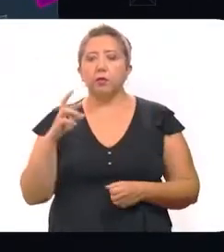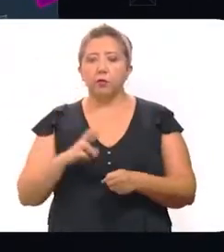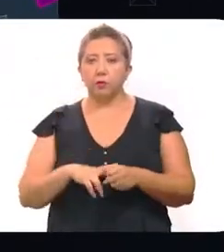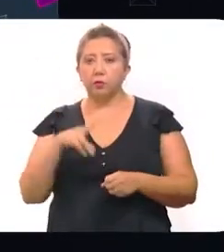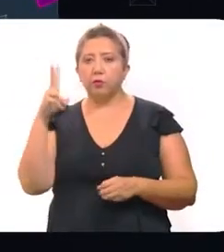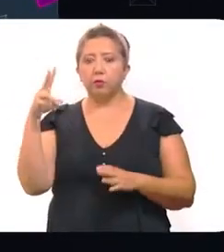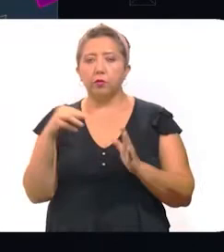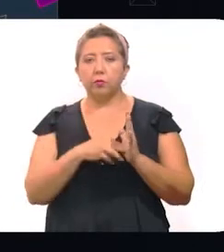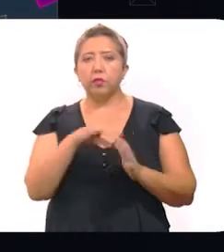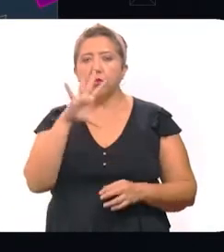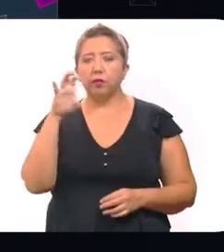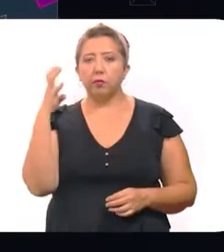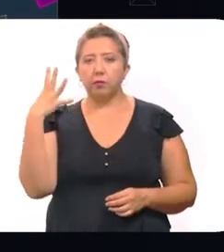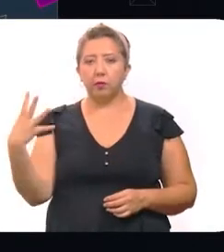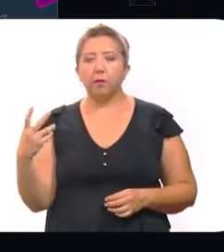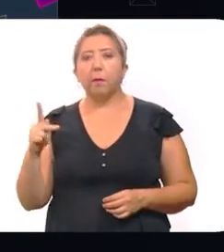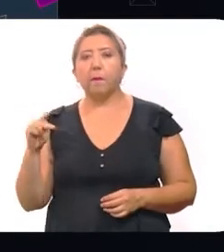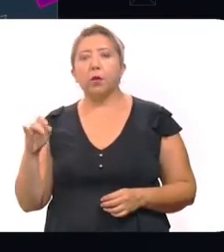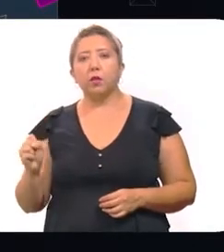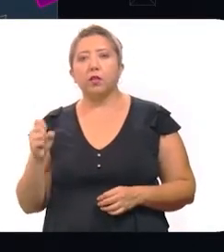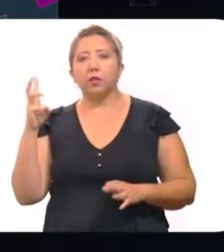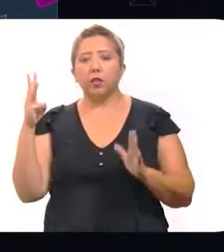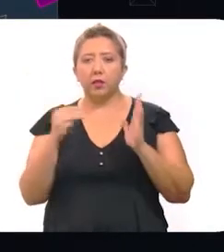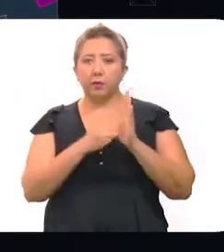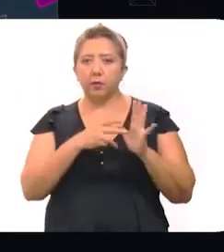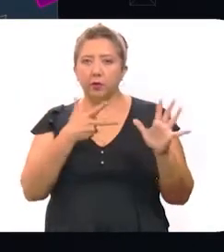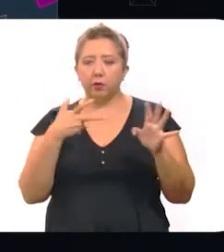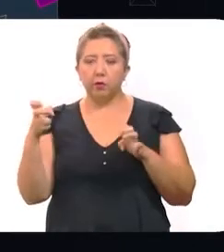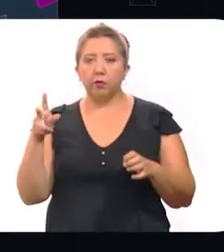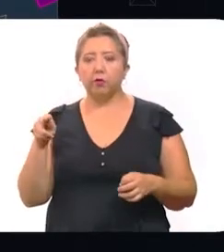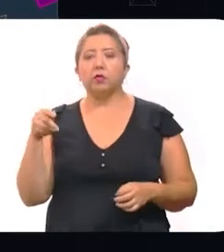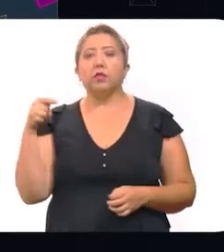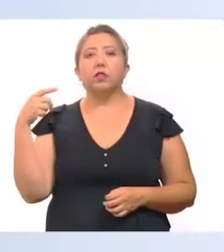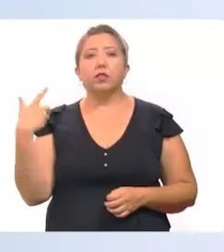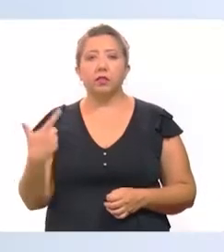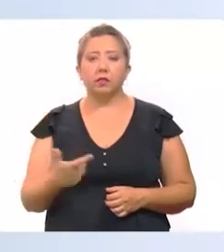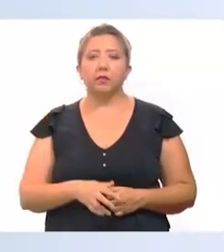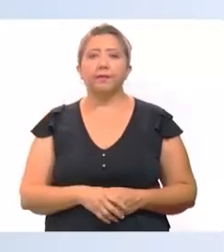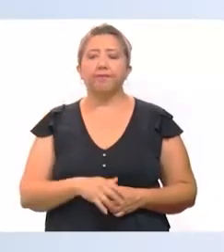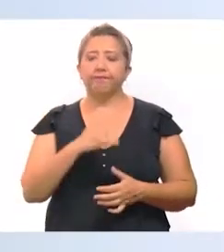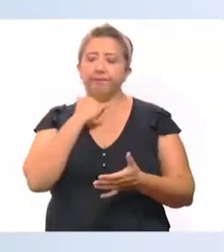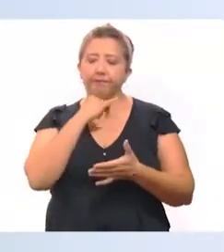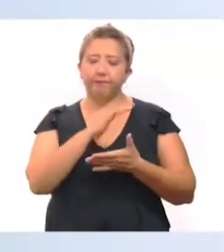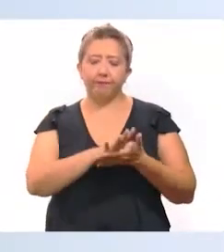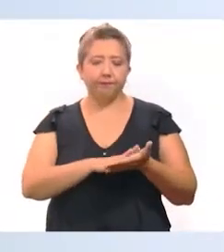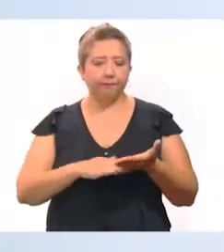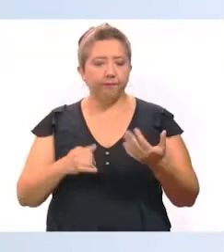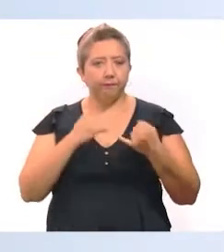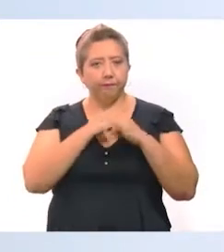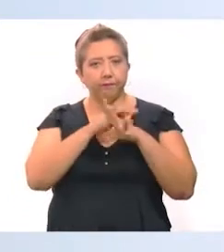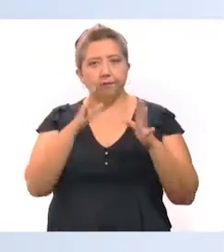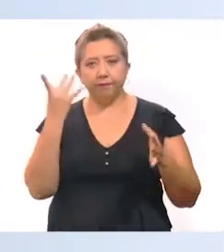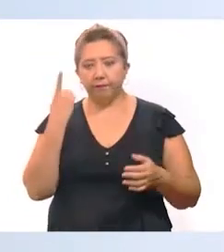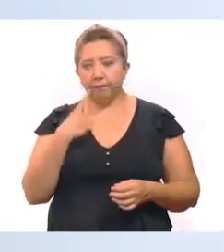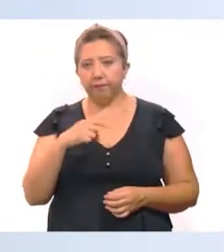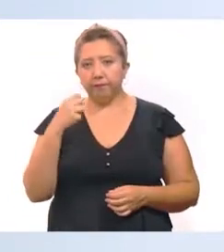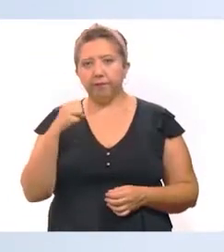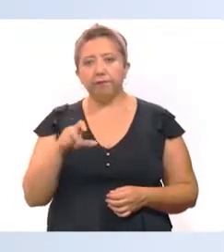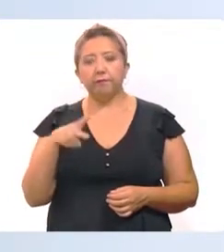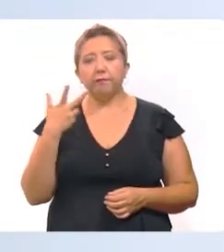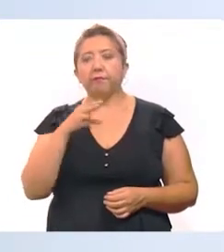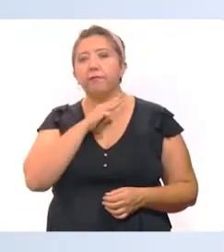sur 2.504 y en la zona poniente 3.887. Lamentablemente en este parte médico informamos de